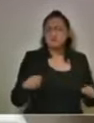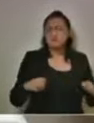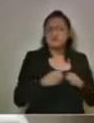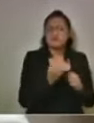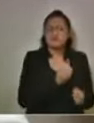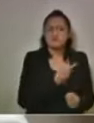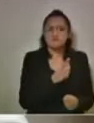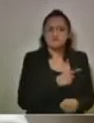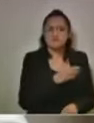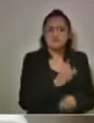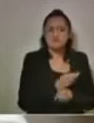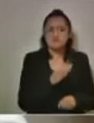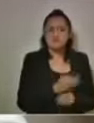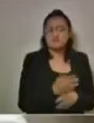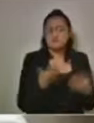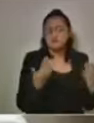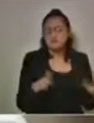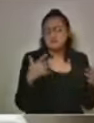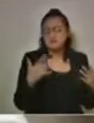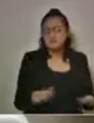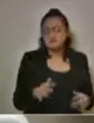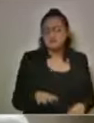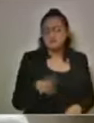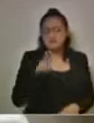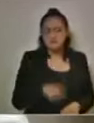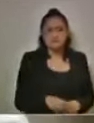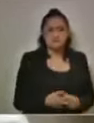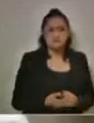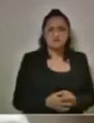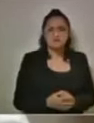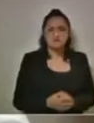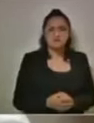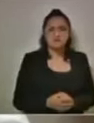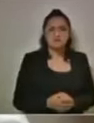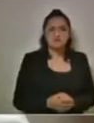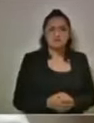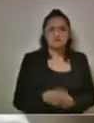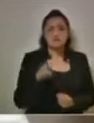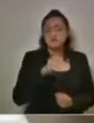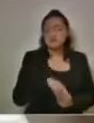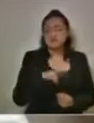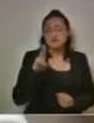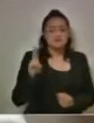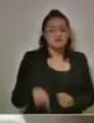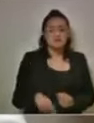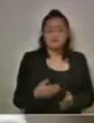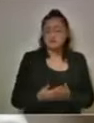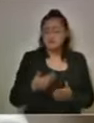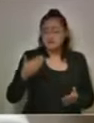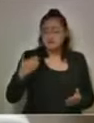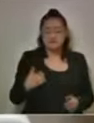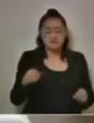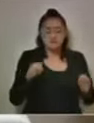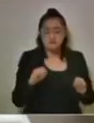crisis financiera como nunca se había vivido